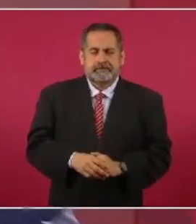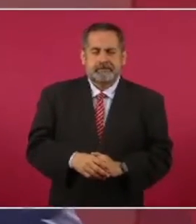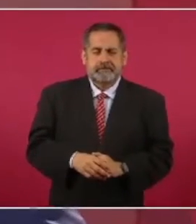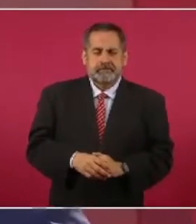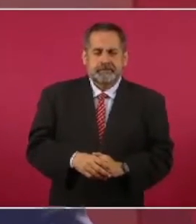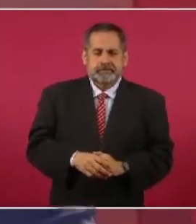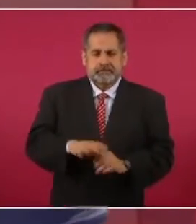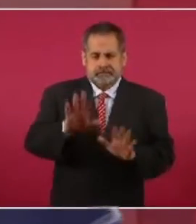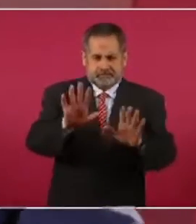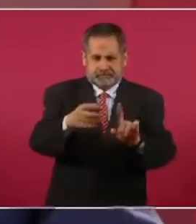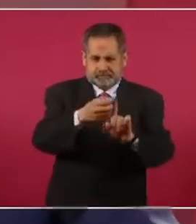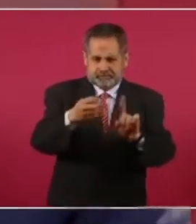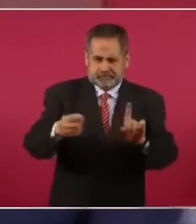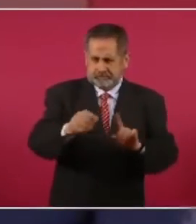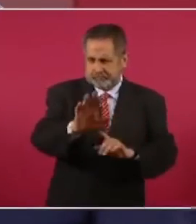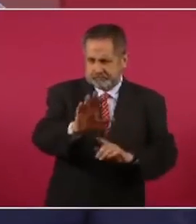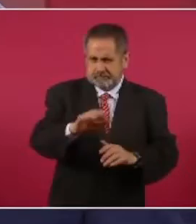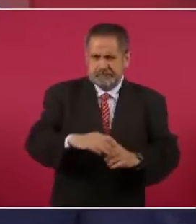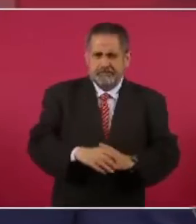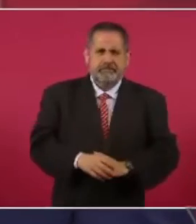Vamos por orden.